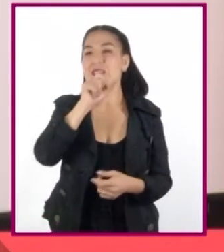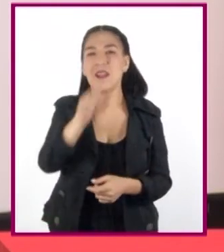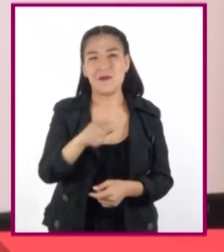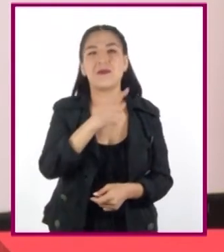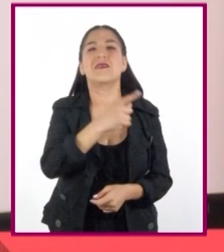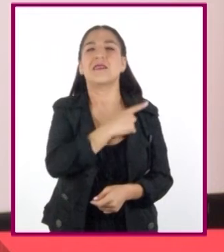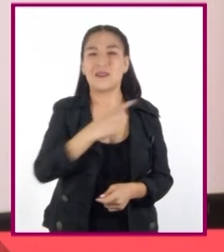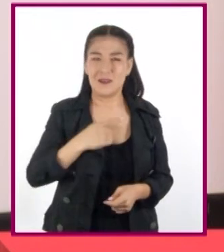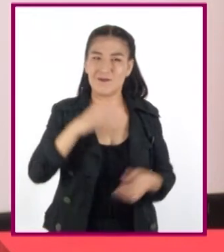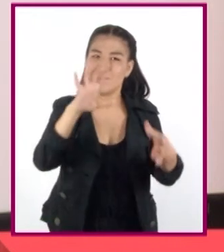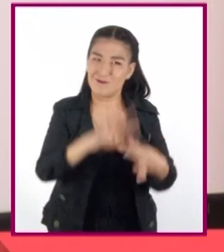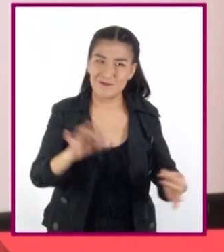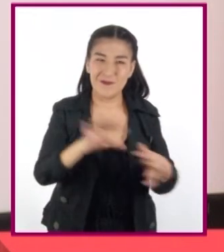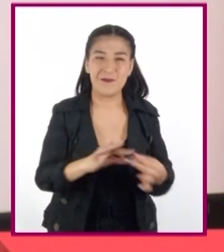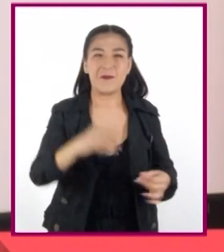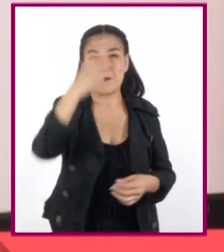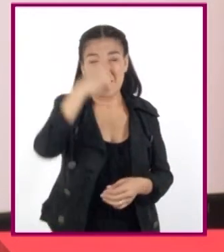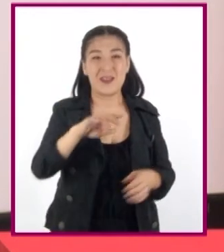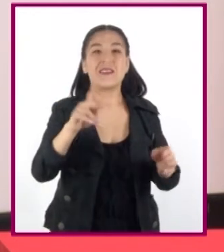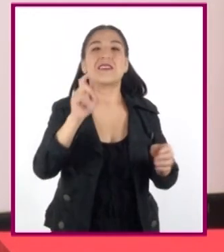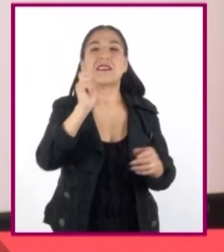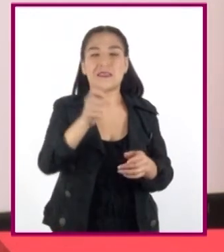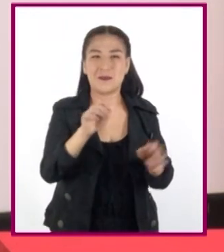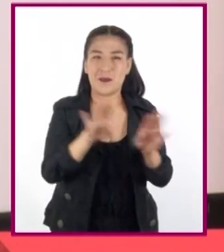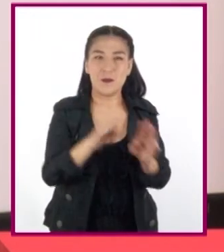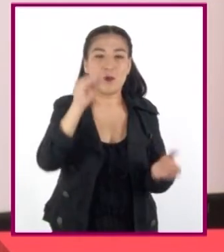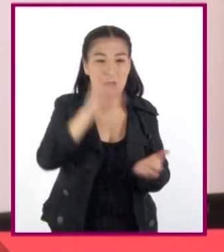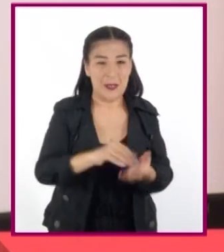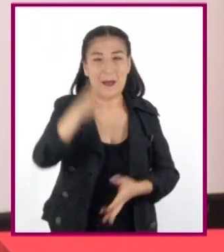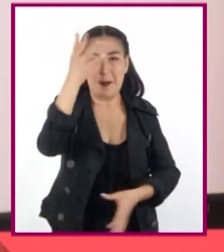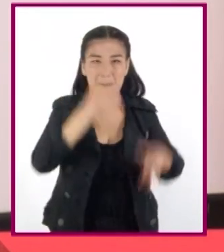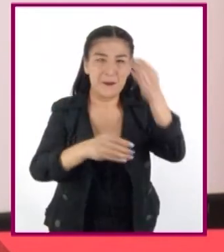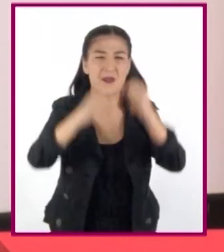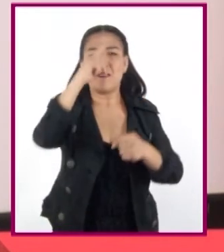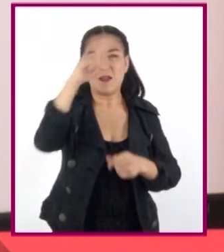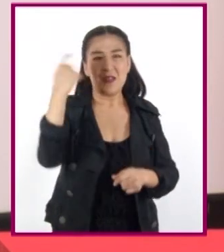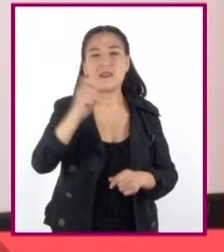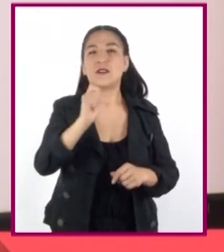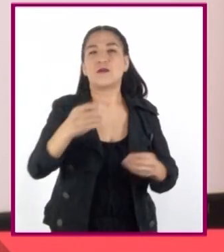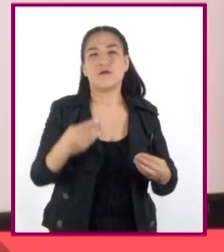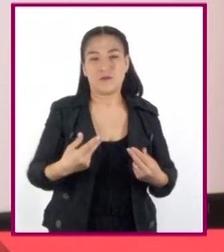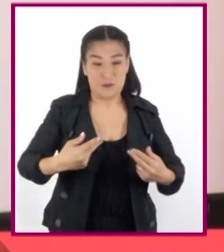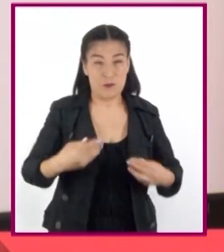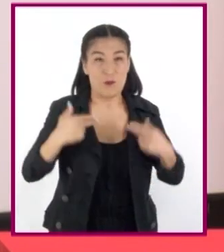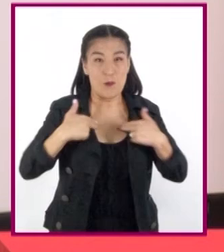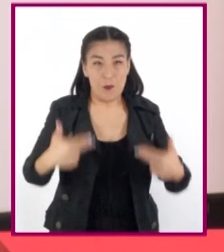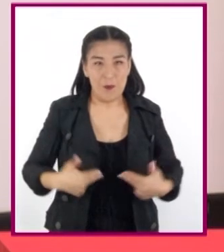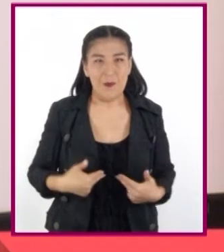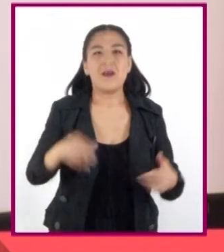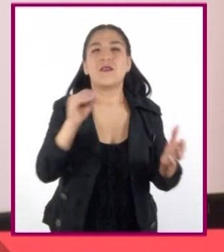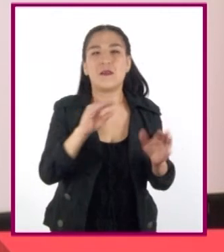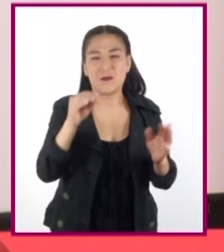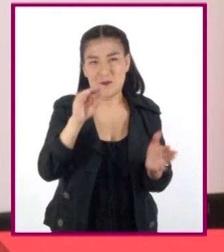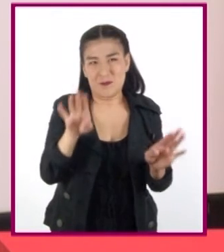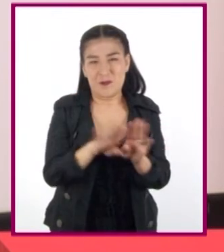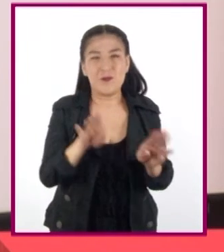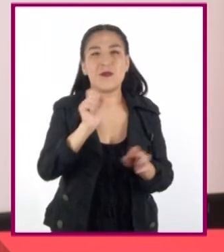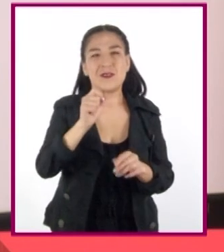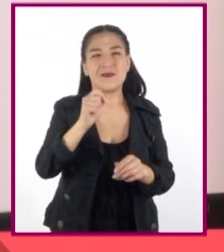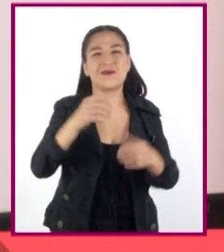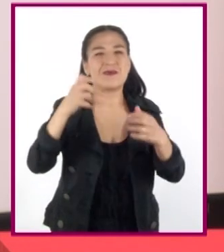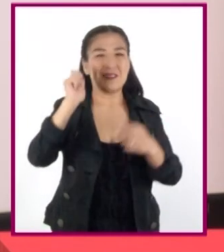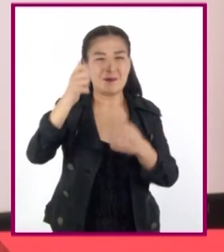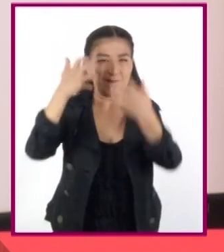preciso decir que para vivir repitiendo lo aprendido es fácil. Los seres humanos tenemos unas neuronas